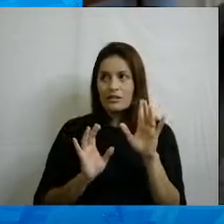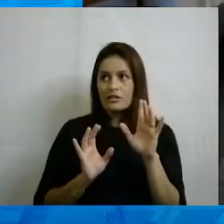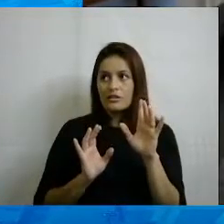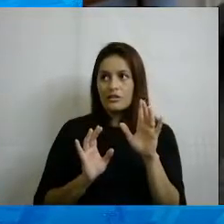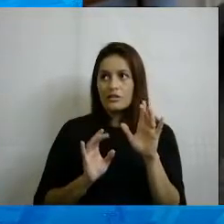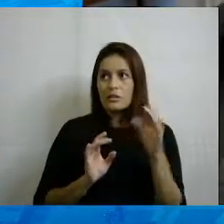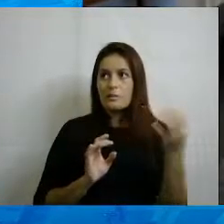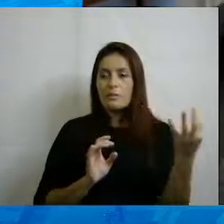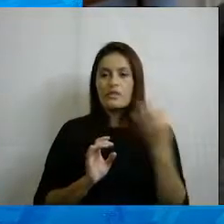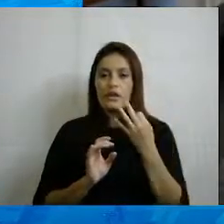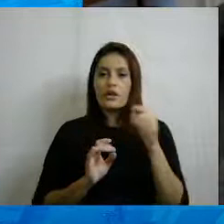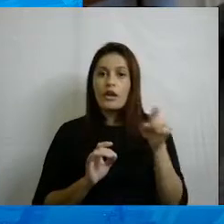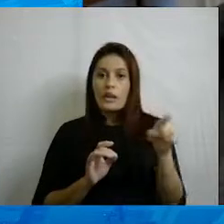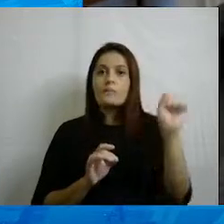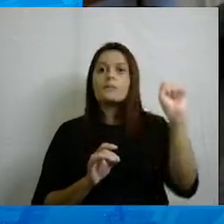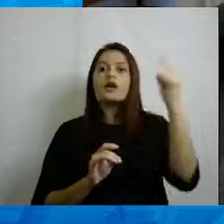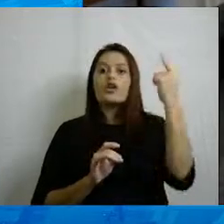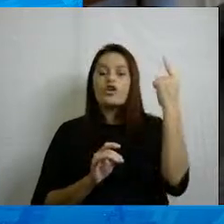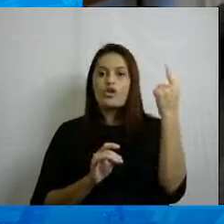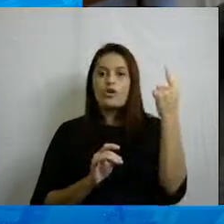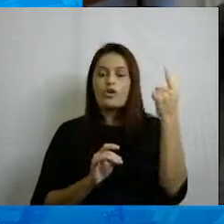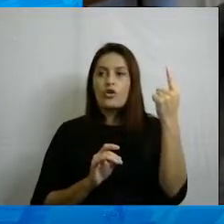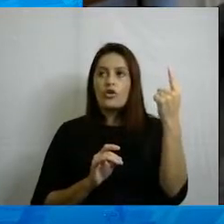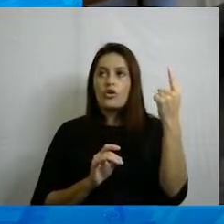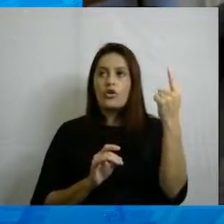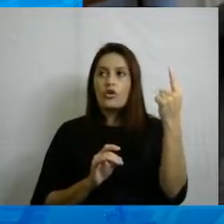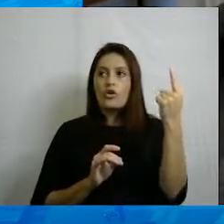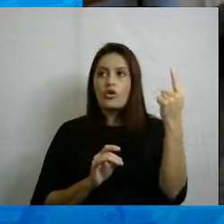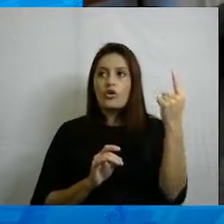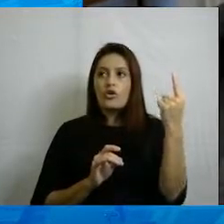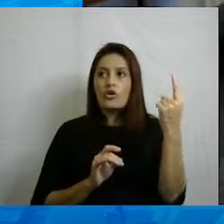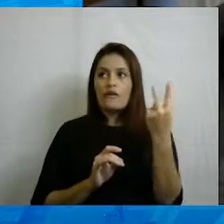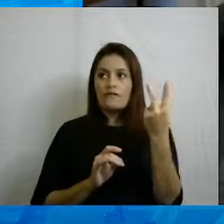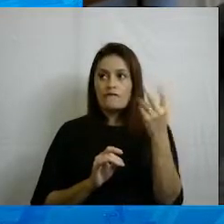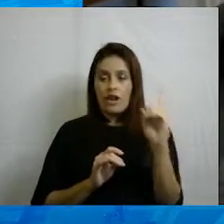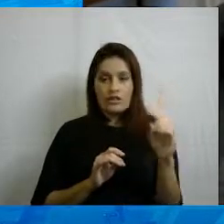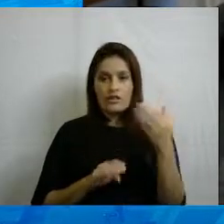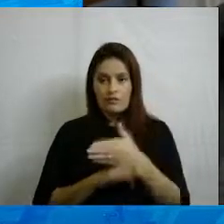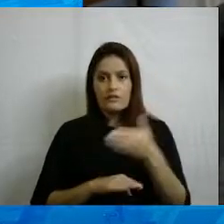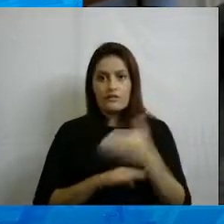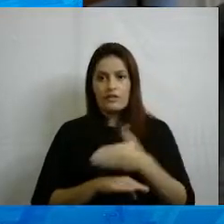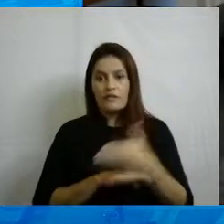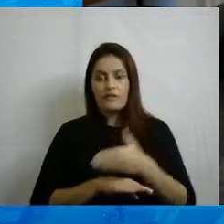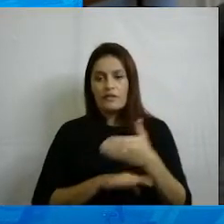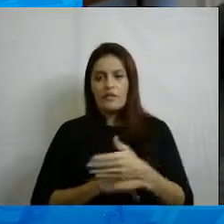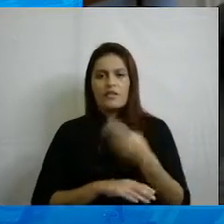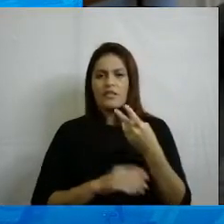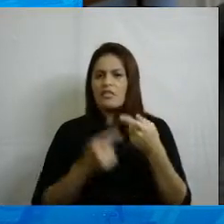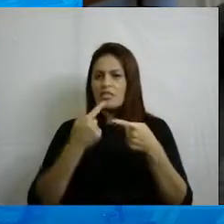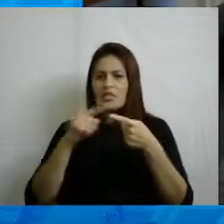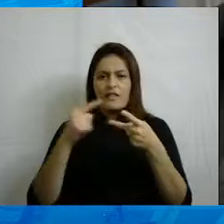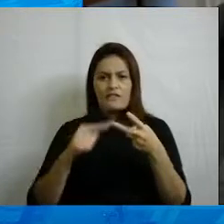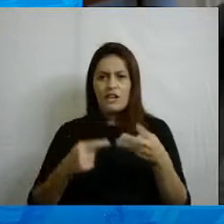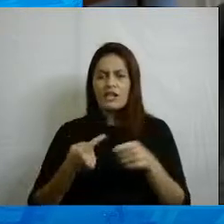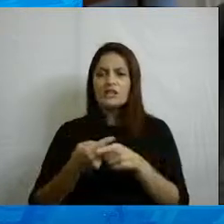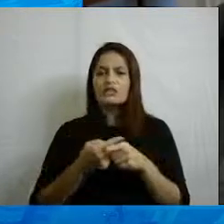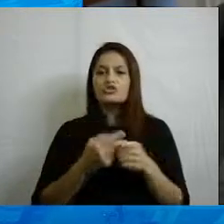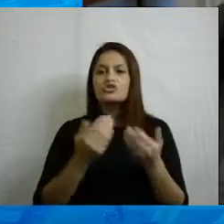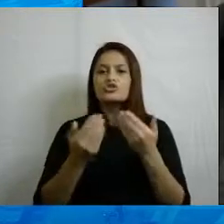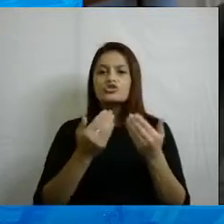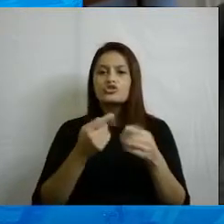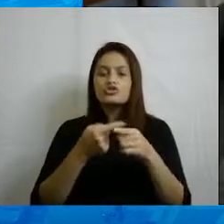que ella era prioridad. Ha venido 20 veces. Diferentes asistentes sociales la han